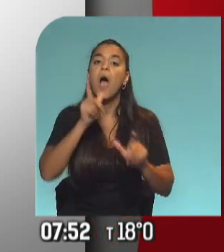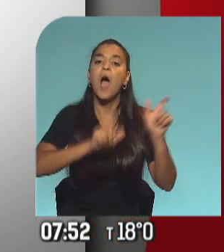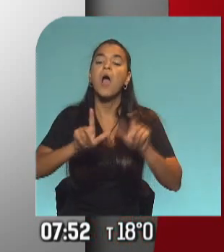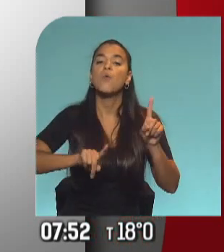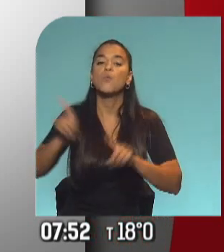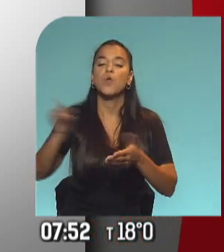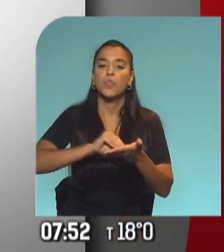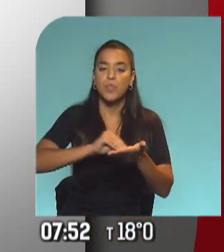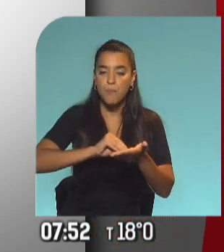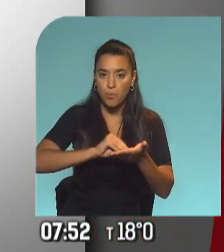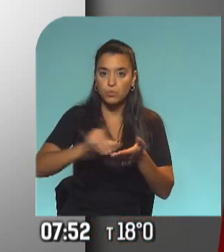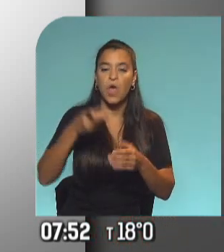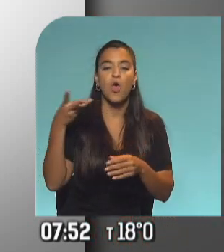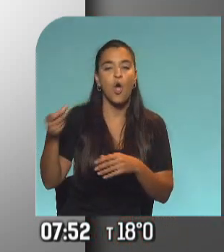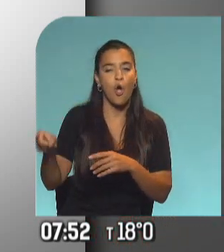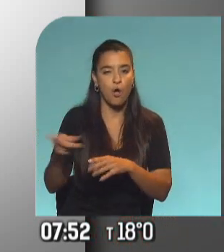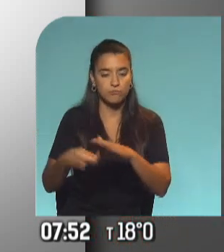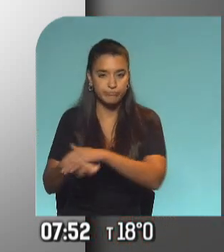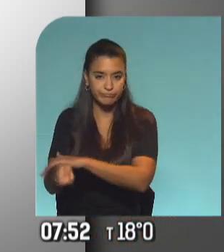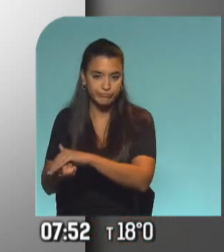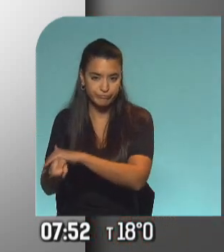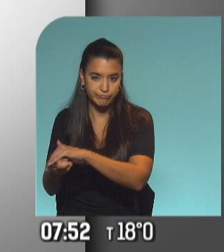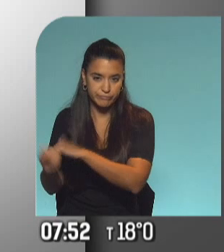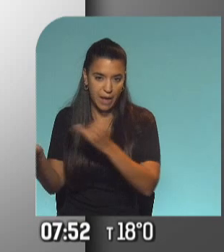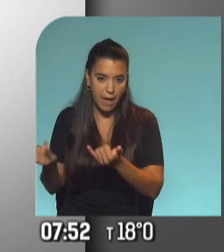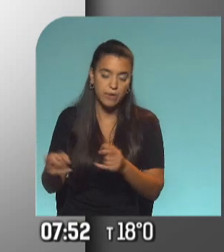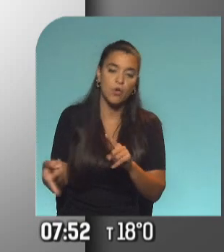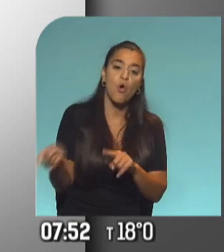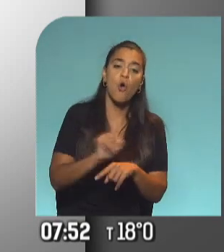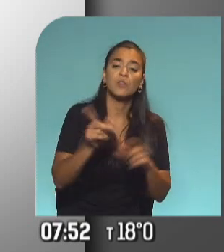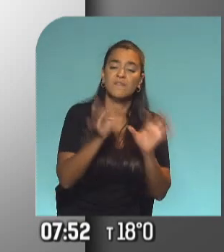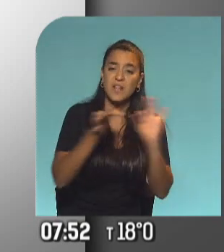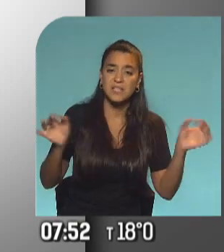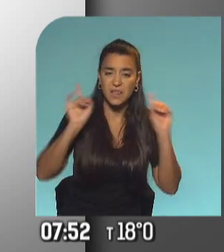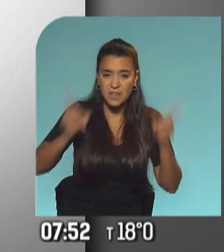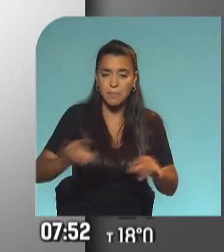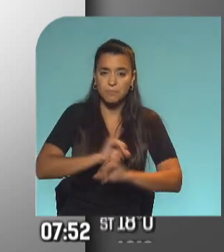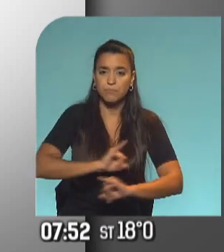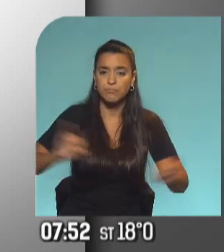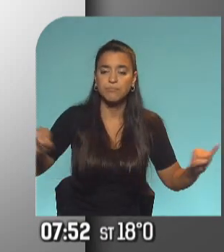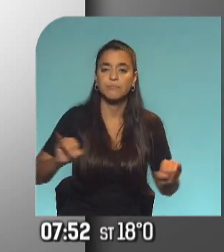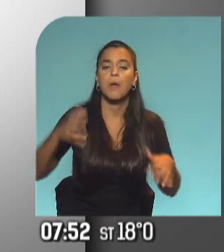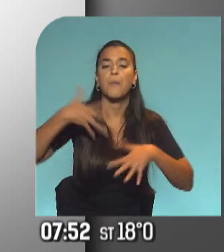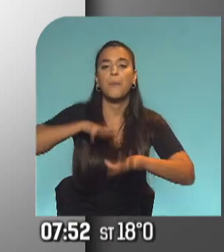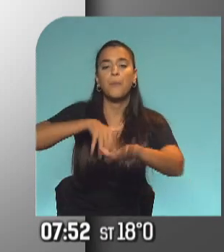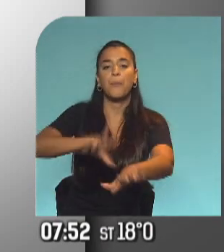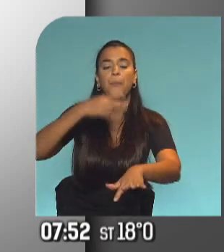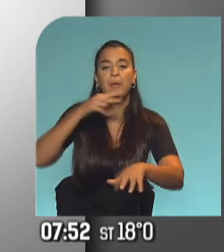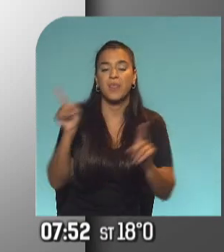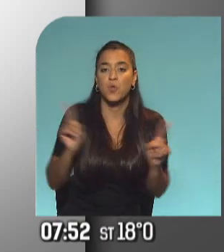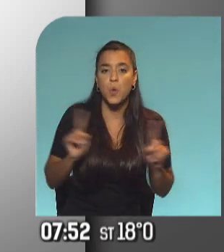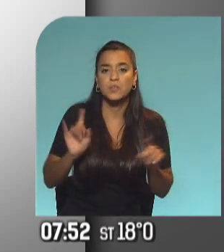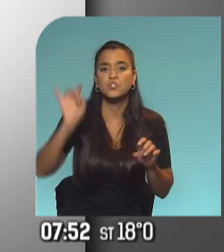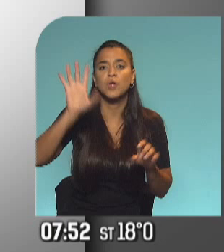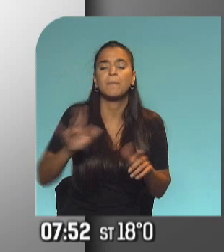diputados estaban comprados algunos diputados del oficialismo otra de las frases que también se viralizó fue que la marea verde no era tal que era un